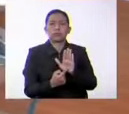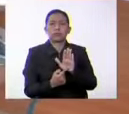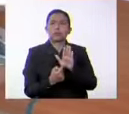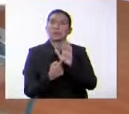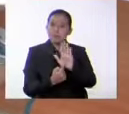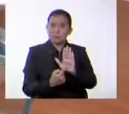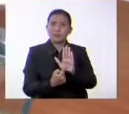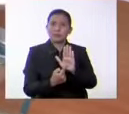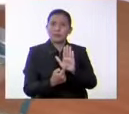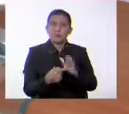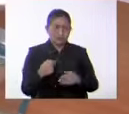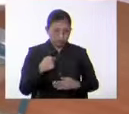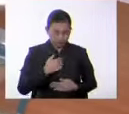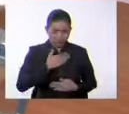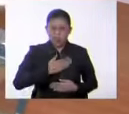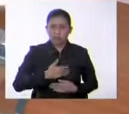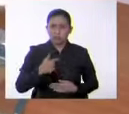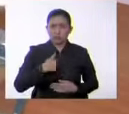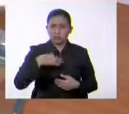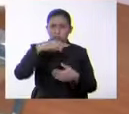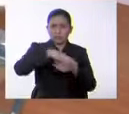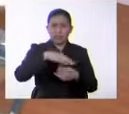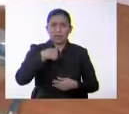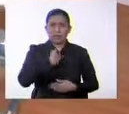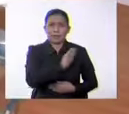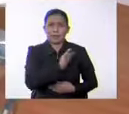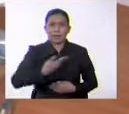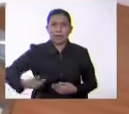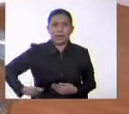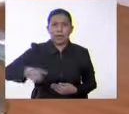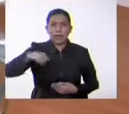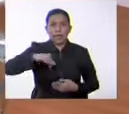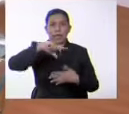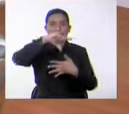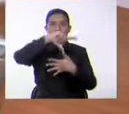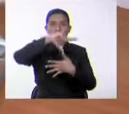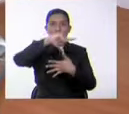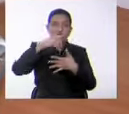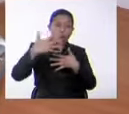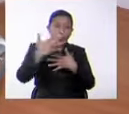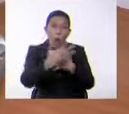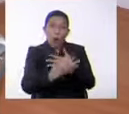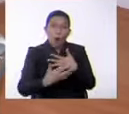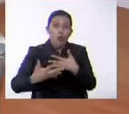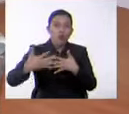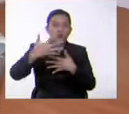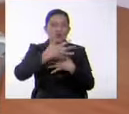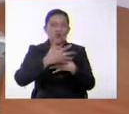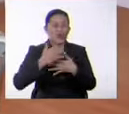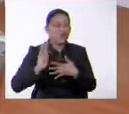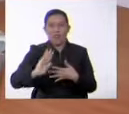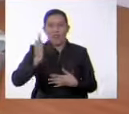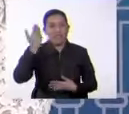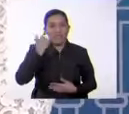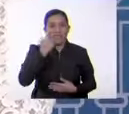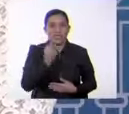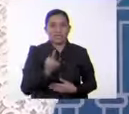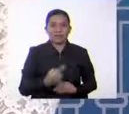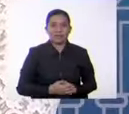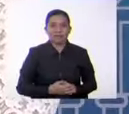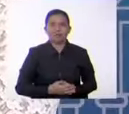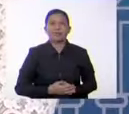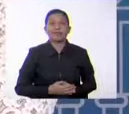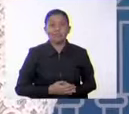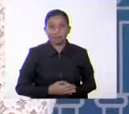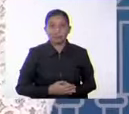querer optar a una elección presidencial en Latinoamérica. Así es. Como hemos situado anteriormente y decíamos, es